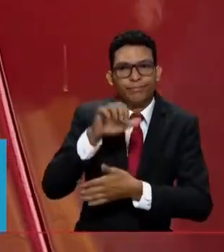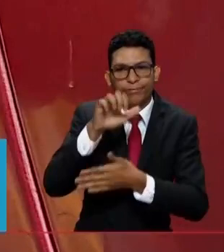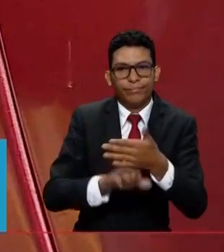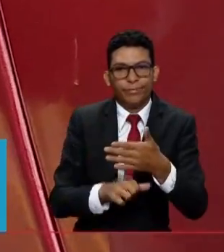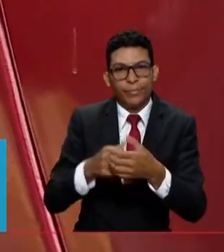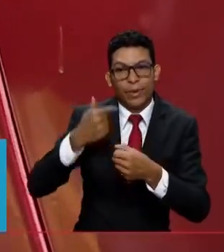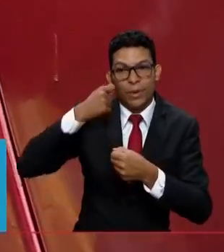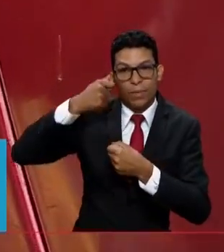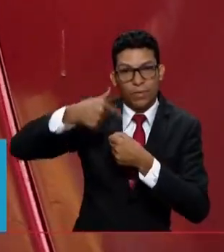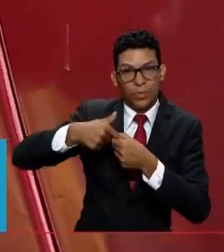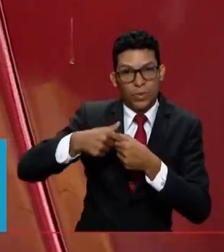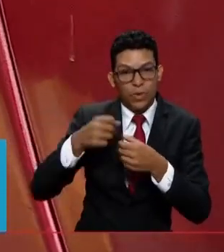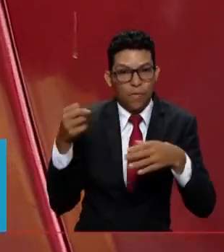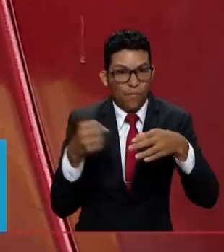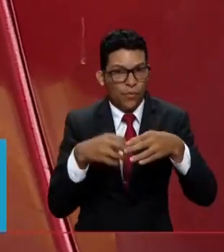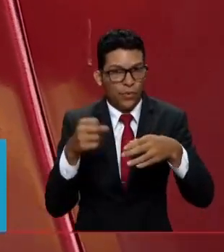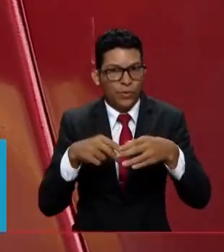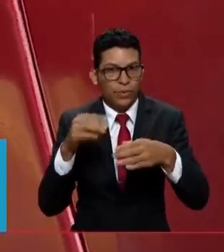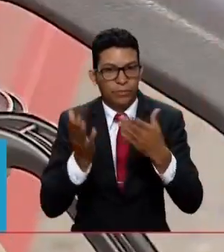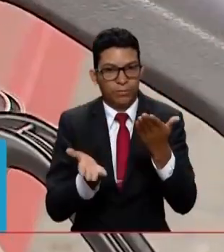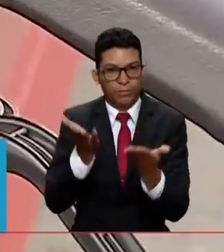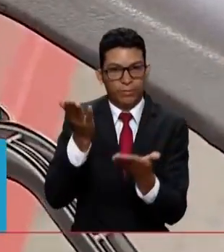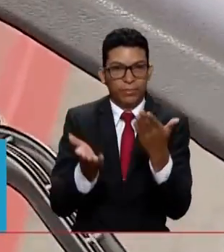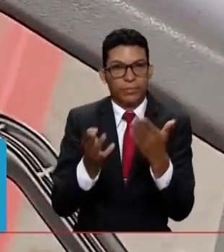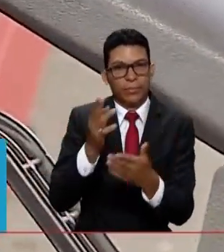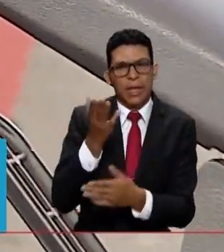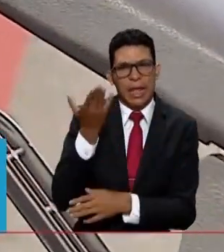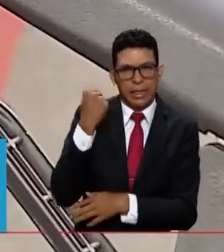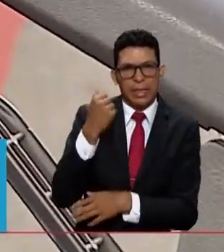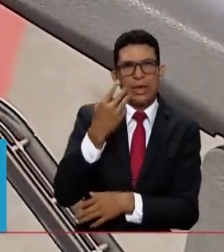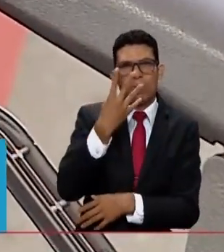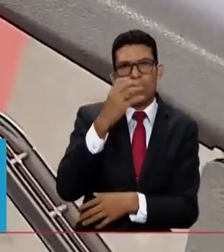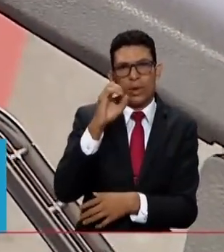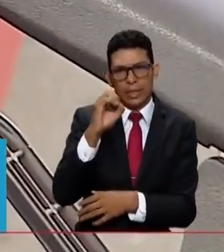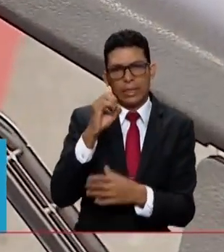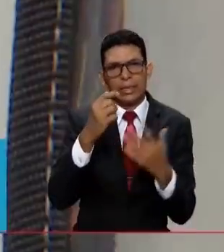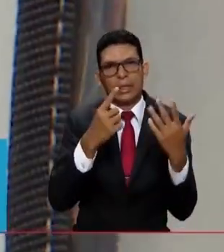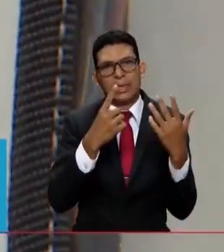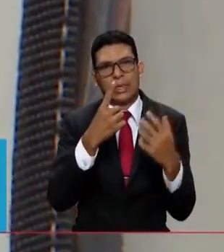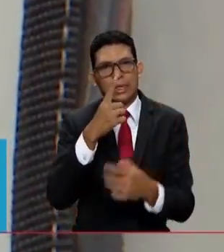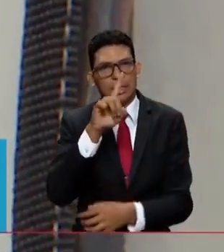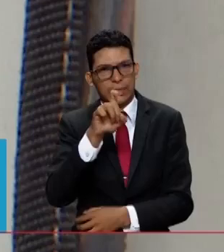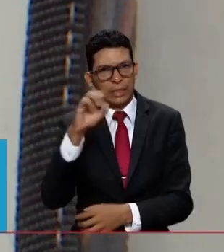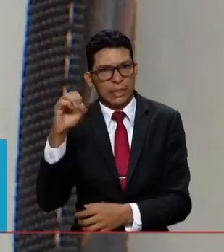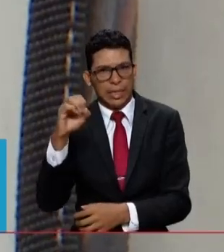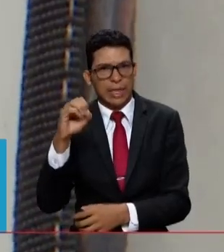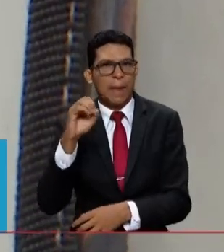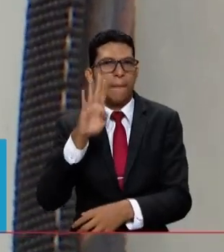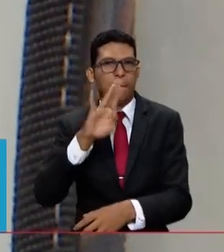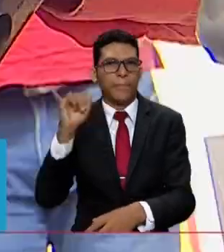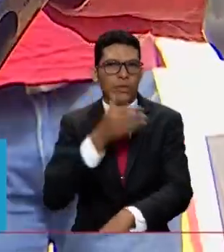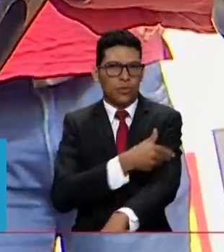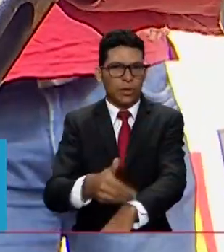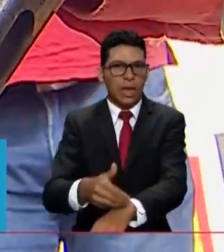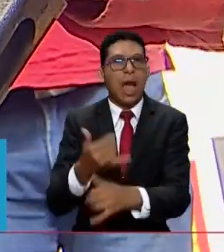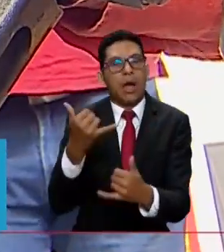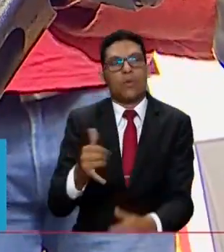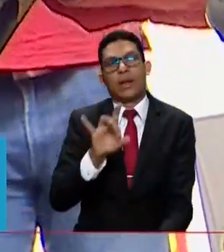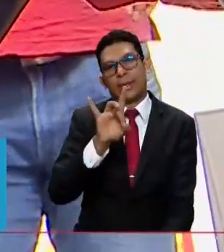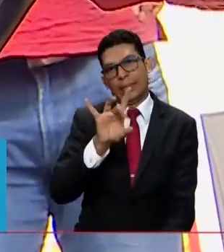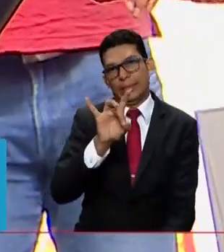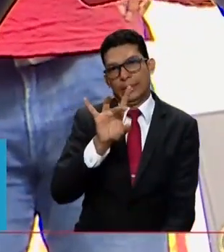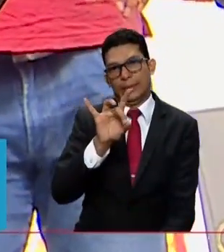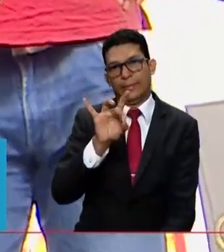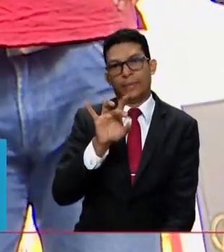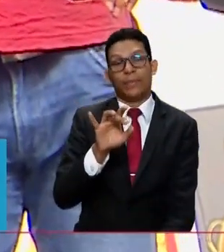del fondo de estabilización de gasolina, que ya pues en un momento estuvo en 40, 50 billones, ahora dice que están en 15 billones, digamos, es positivo, pero